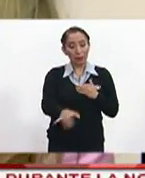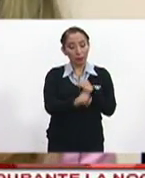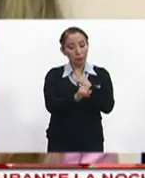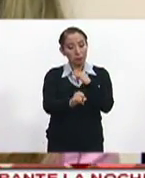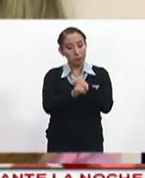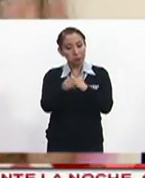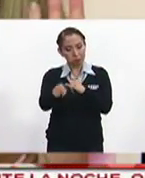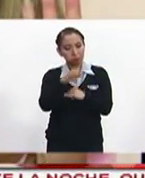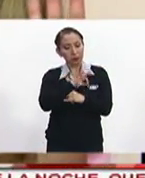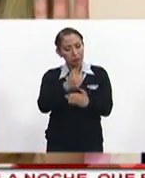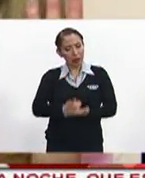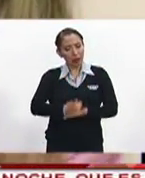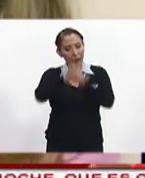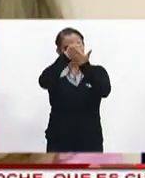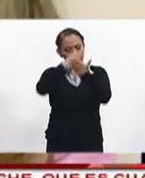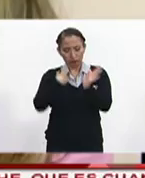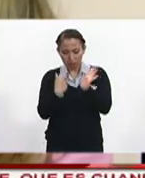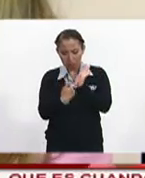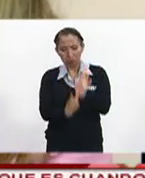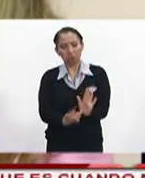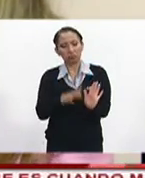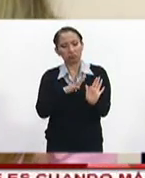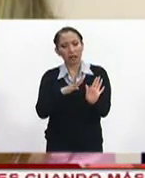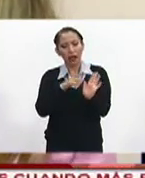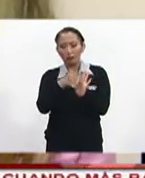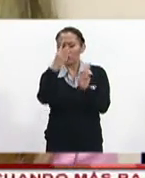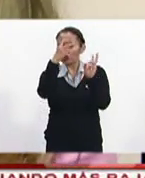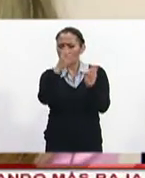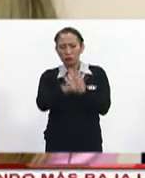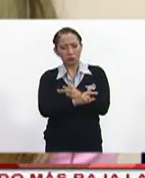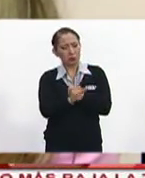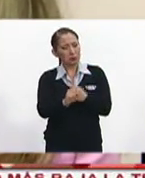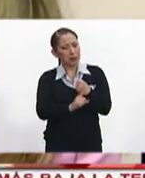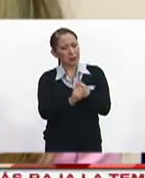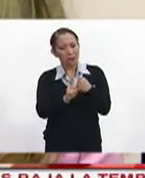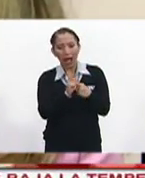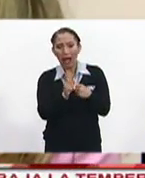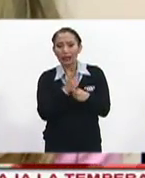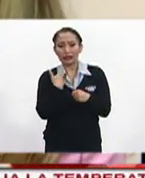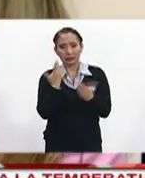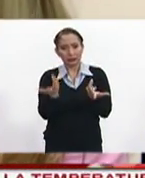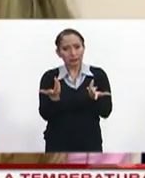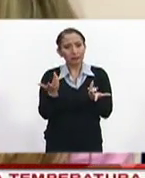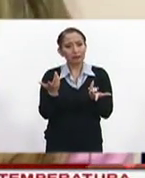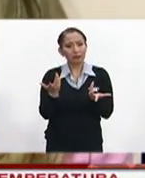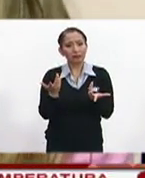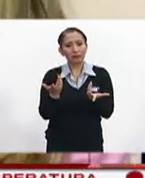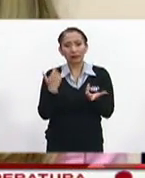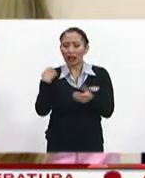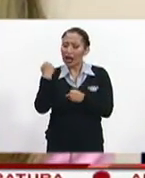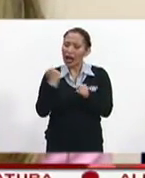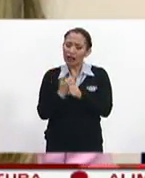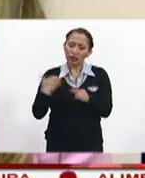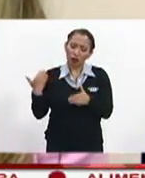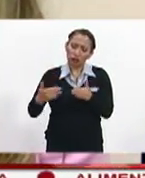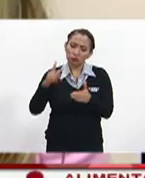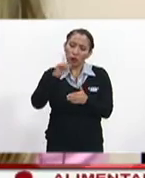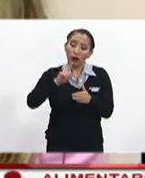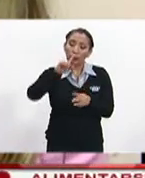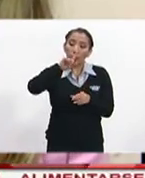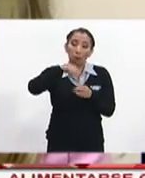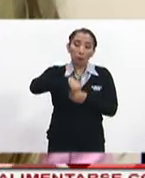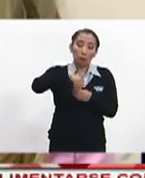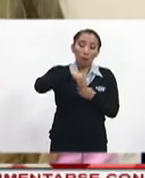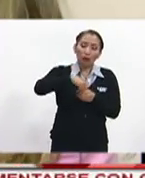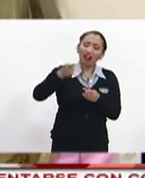la posibilidad de poner sobre la mesa muchos problemas que llevamos durante muchos años y que no